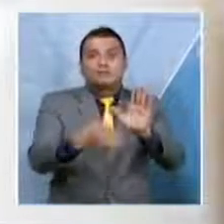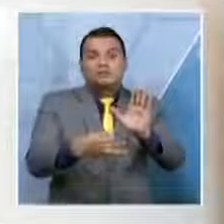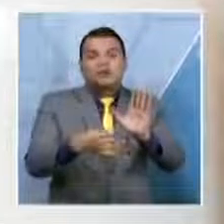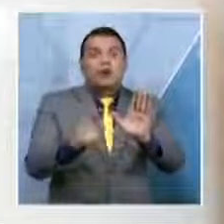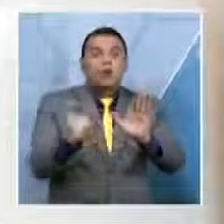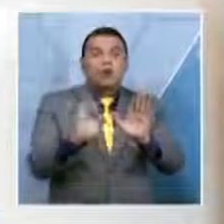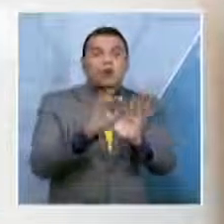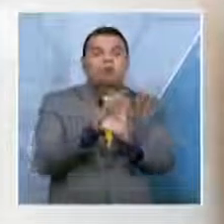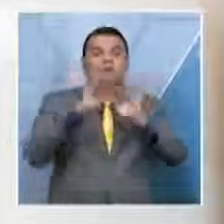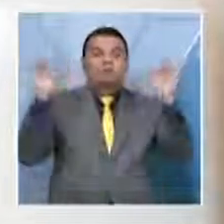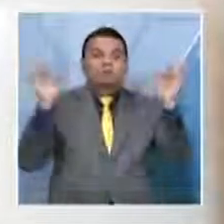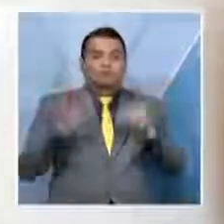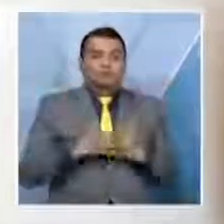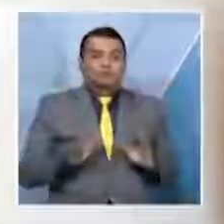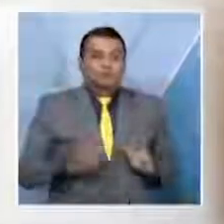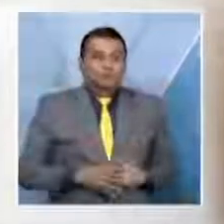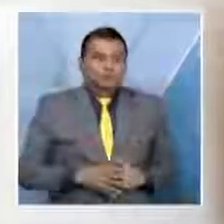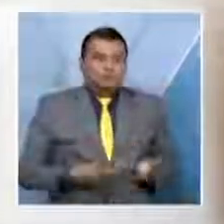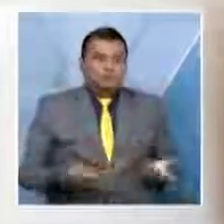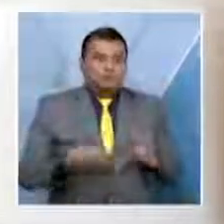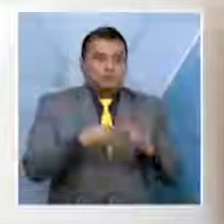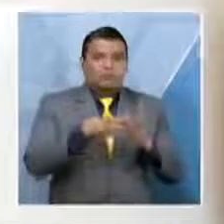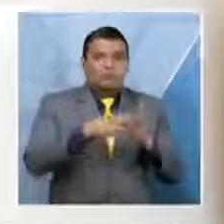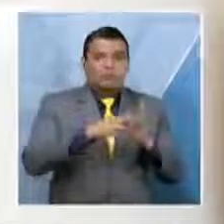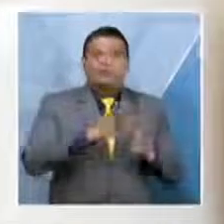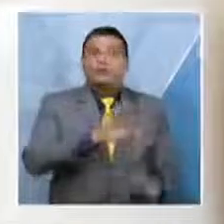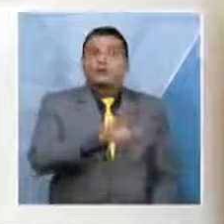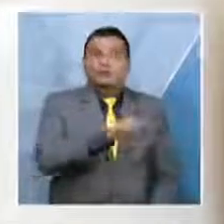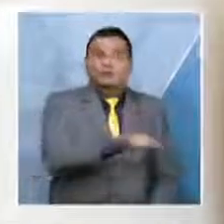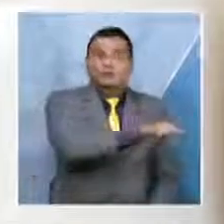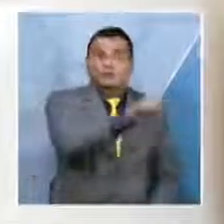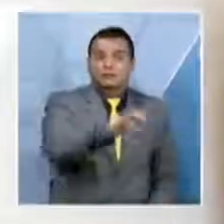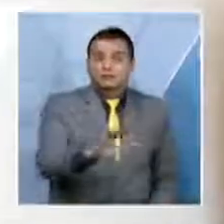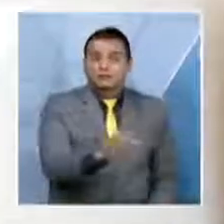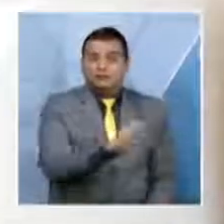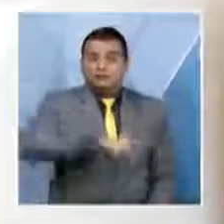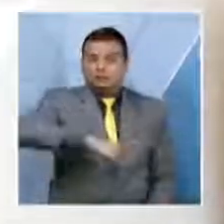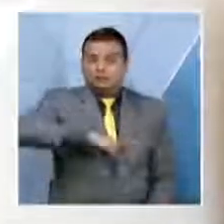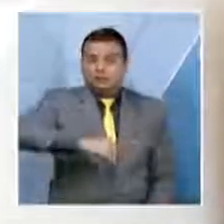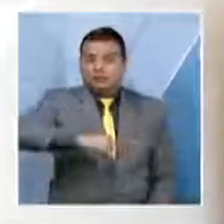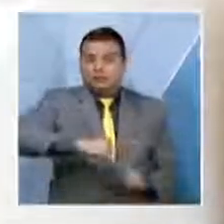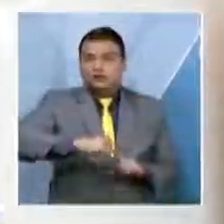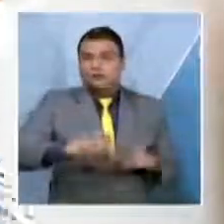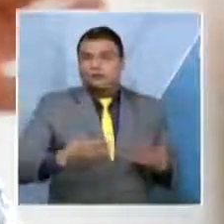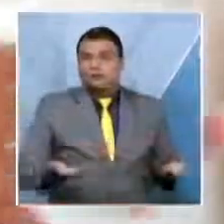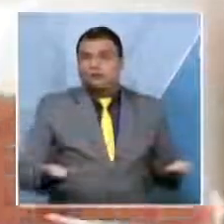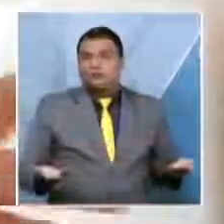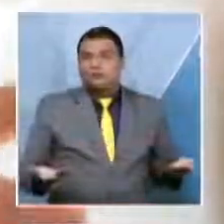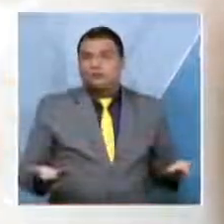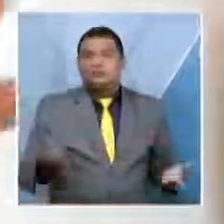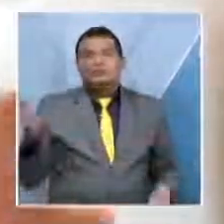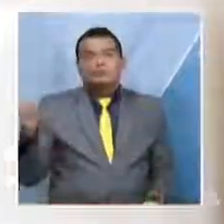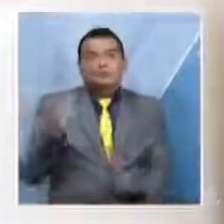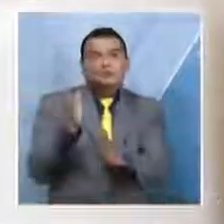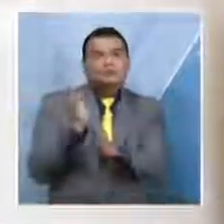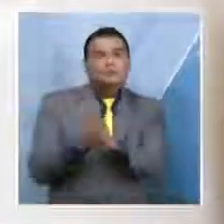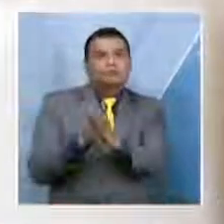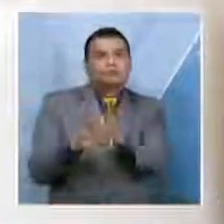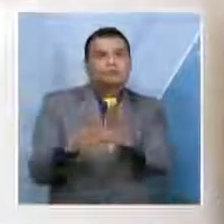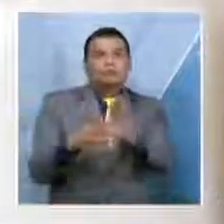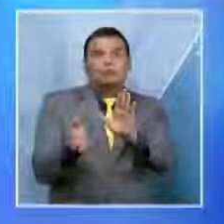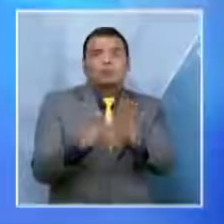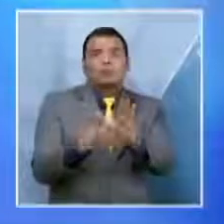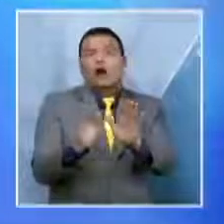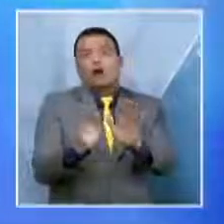Solo están pidiendo un derecho que tienen. Ellos están pidiendo que el señor alcalde informe que ellos no eran